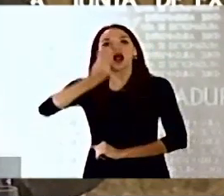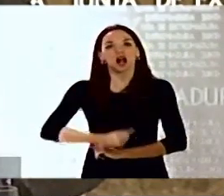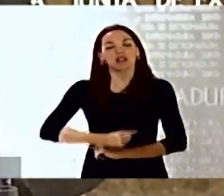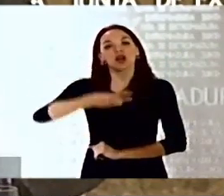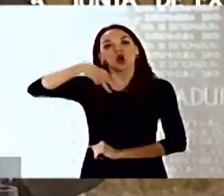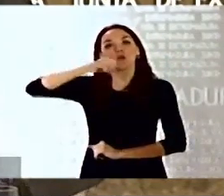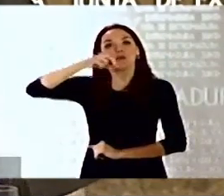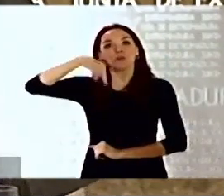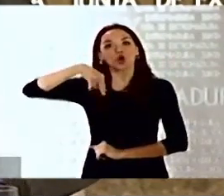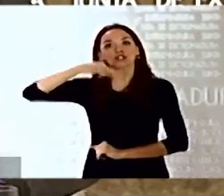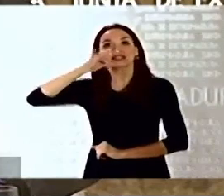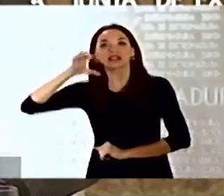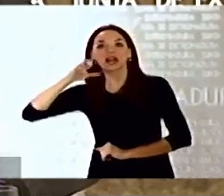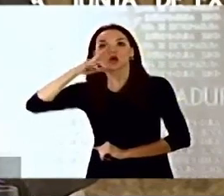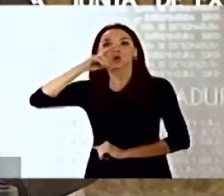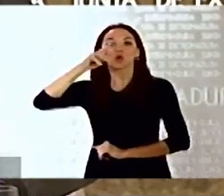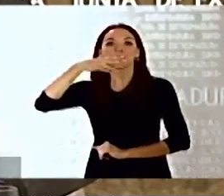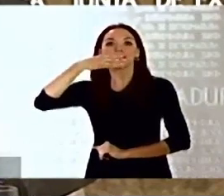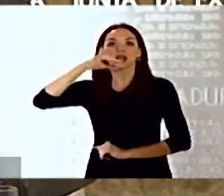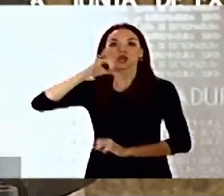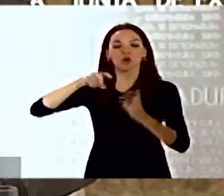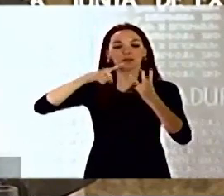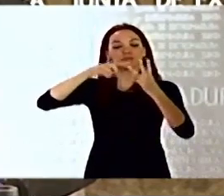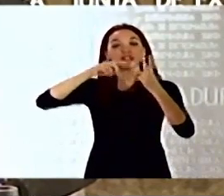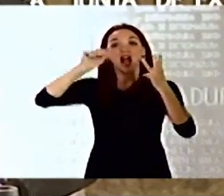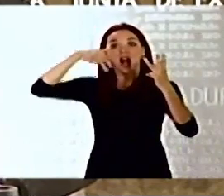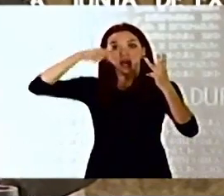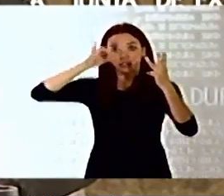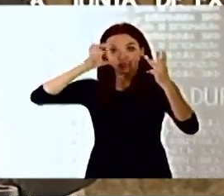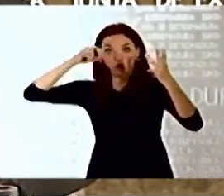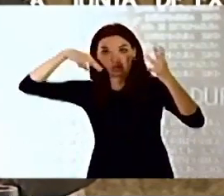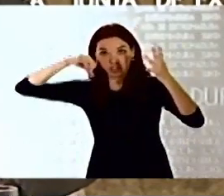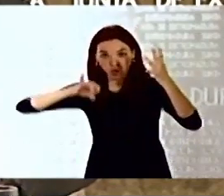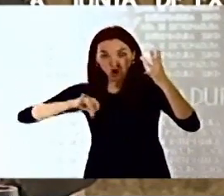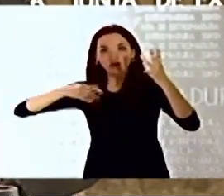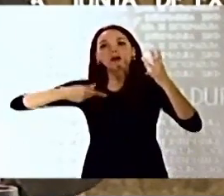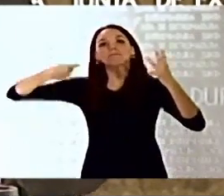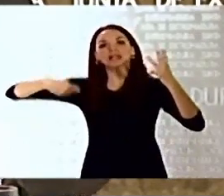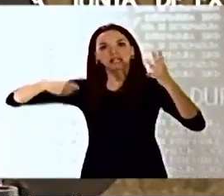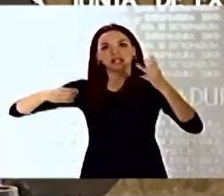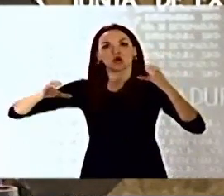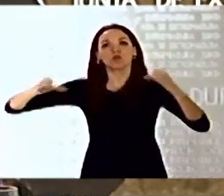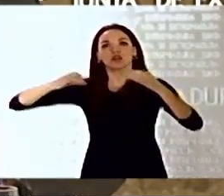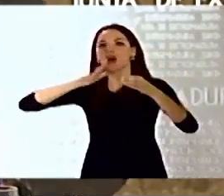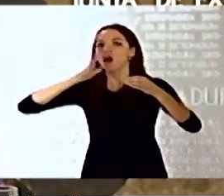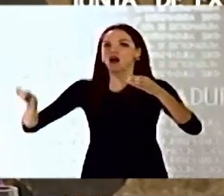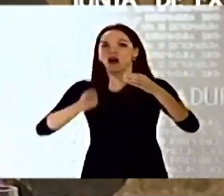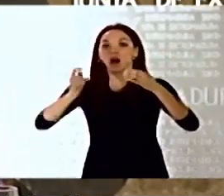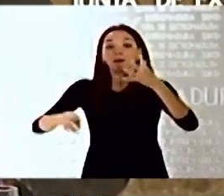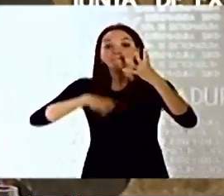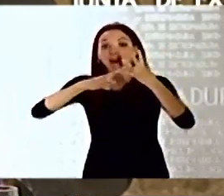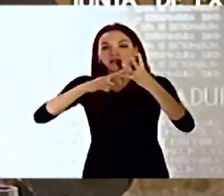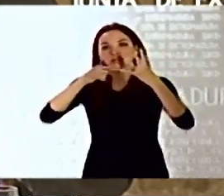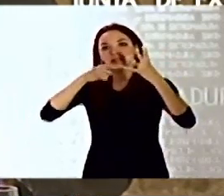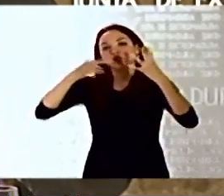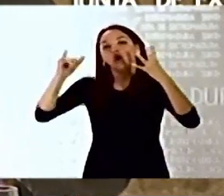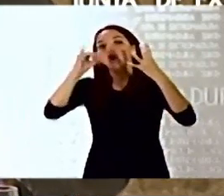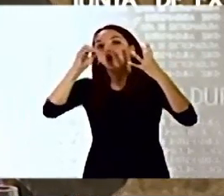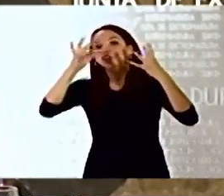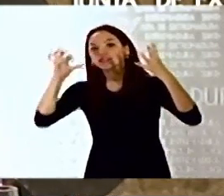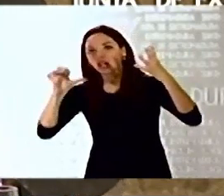de La Serena; Antonio, el presidente de la Comunidad de Regantes; y José, su gerente. Ellos y